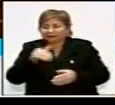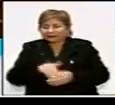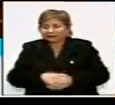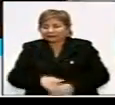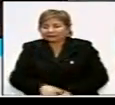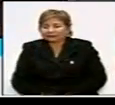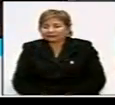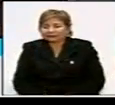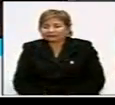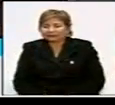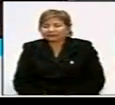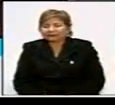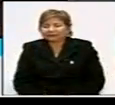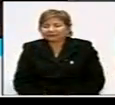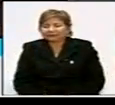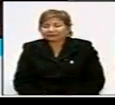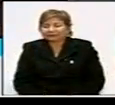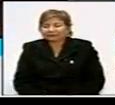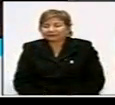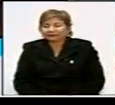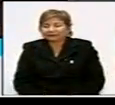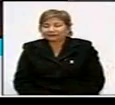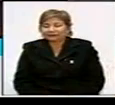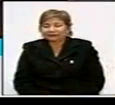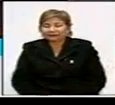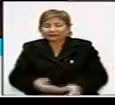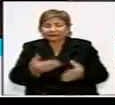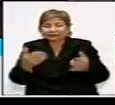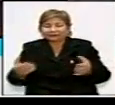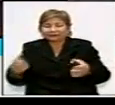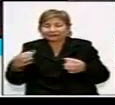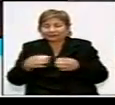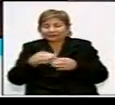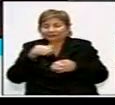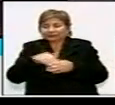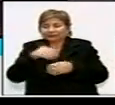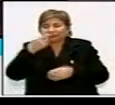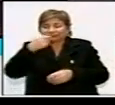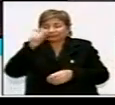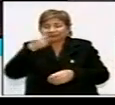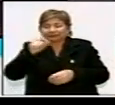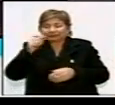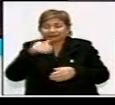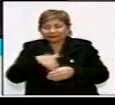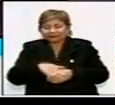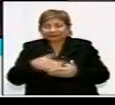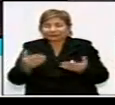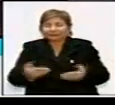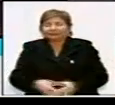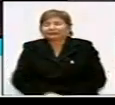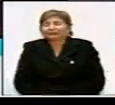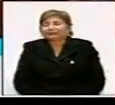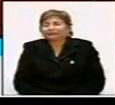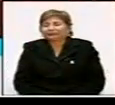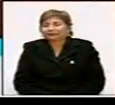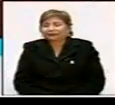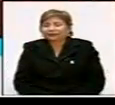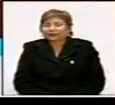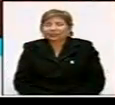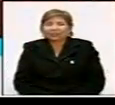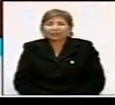el voto los señores congresistas de servir a marcar su asistencia para proceder a votar